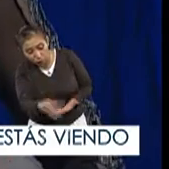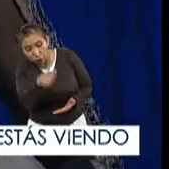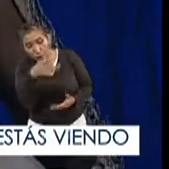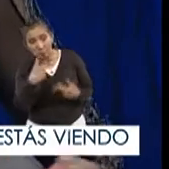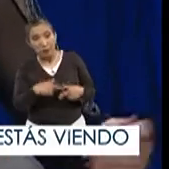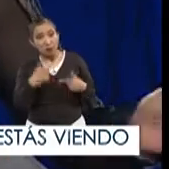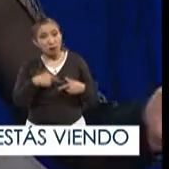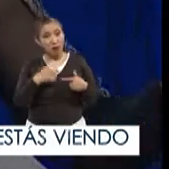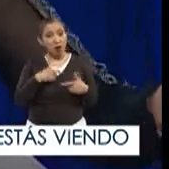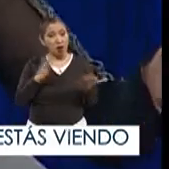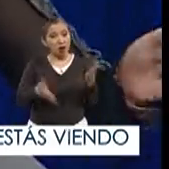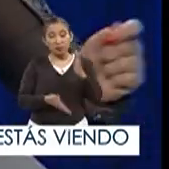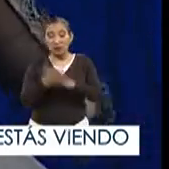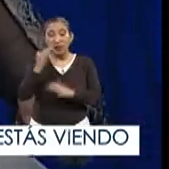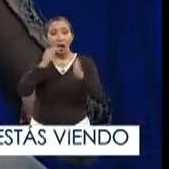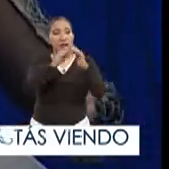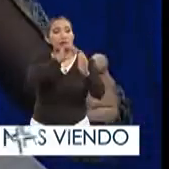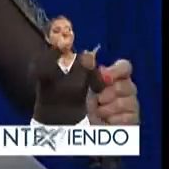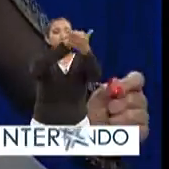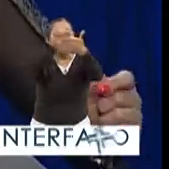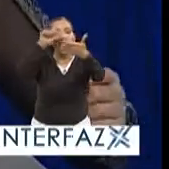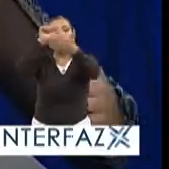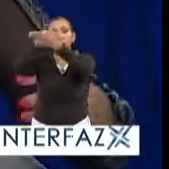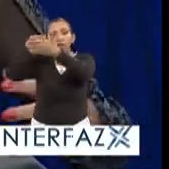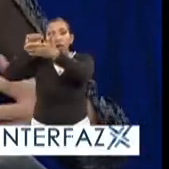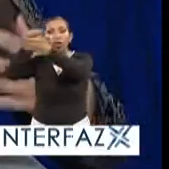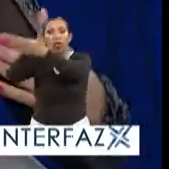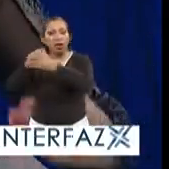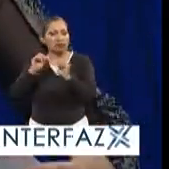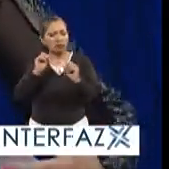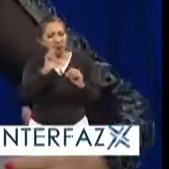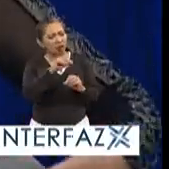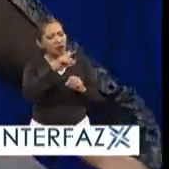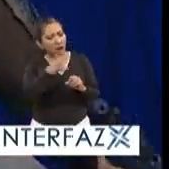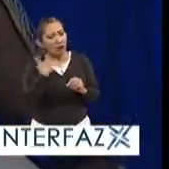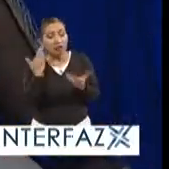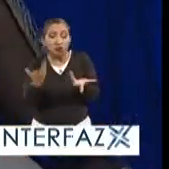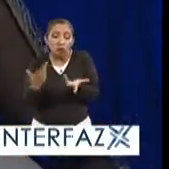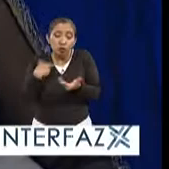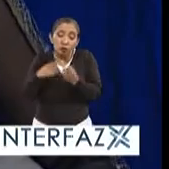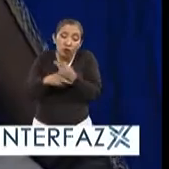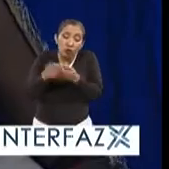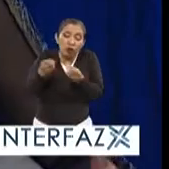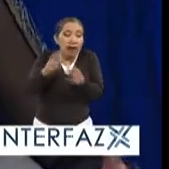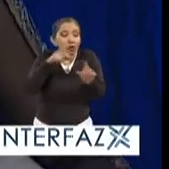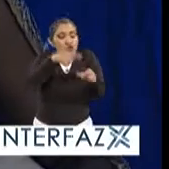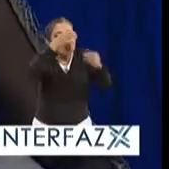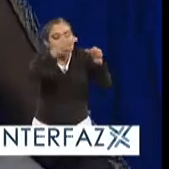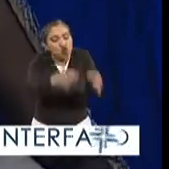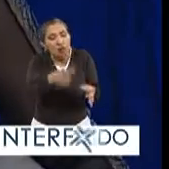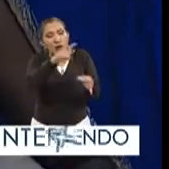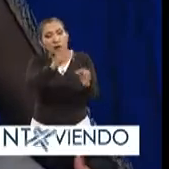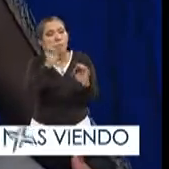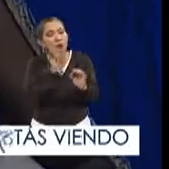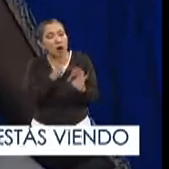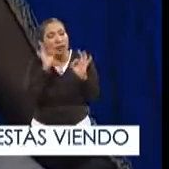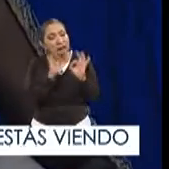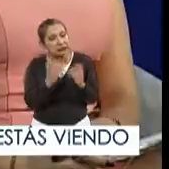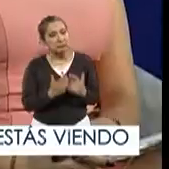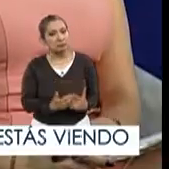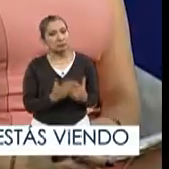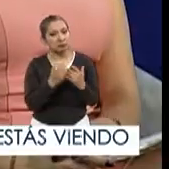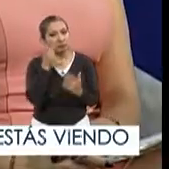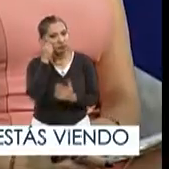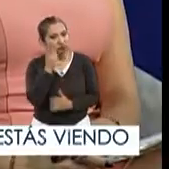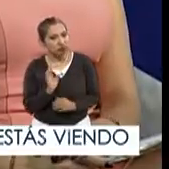una persona que va tal vez de casa en casa tocando, o no eres alguien que está ofertando solo un producto, eres una emprendedora, eres una verdadera